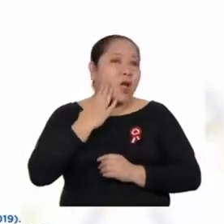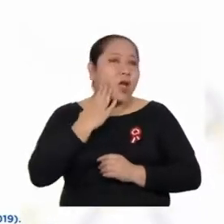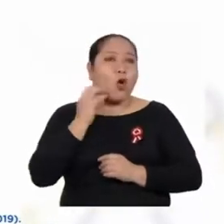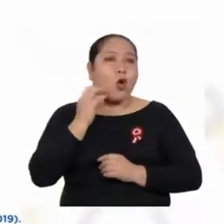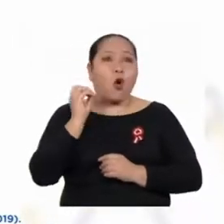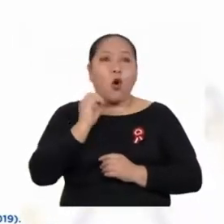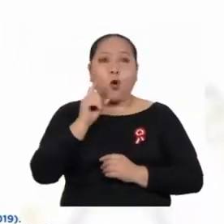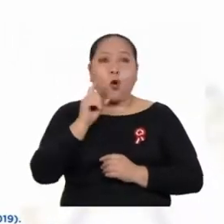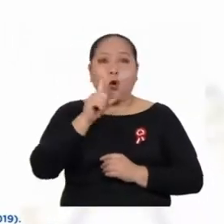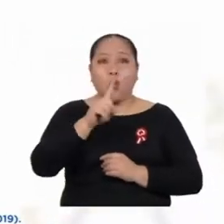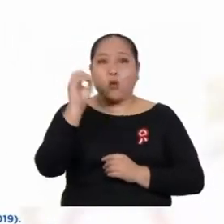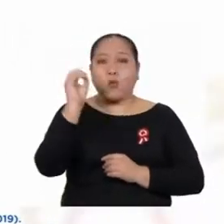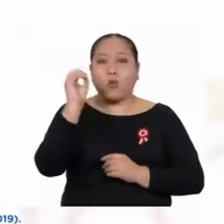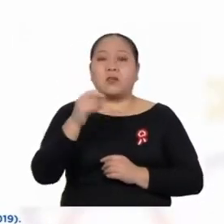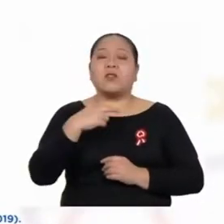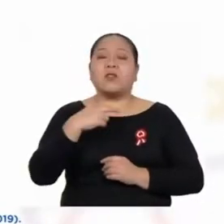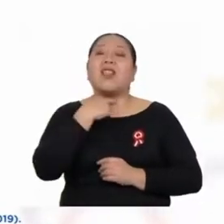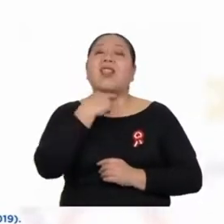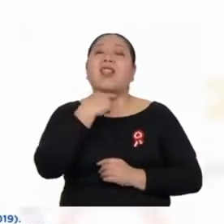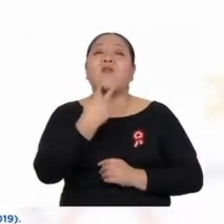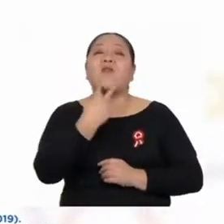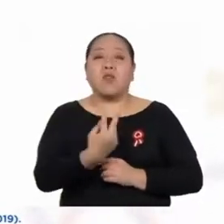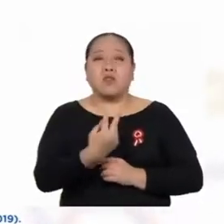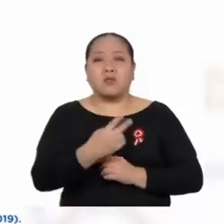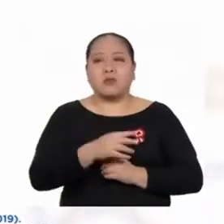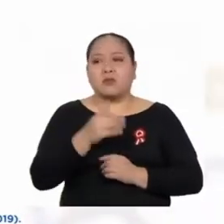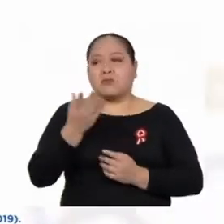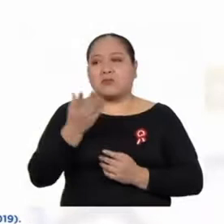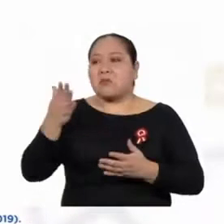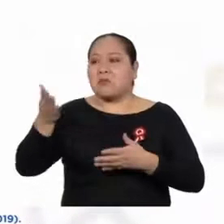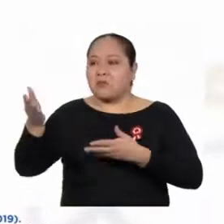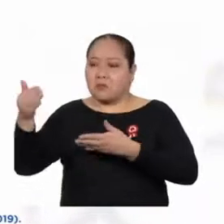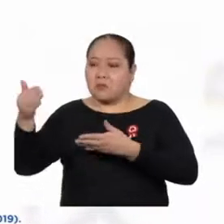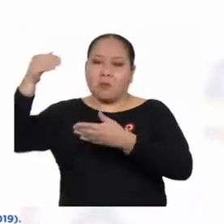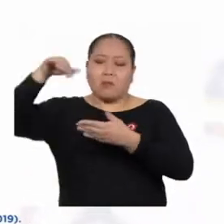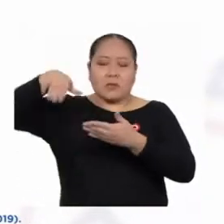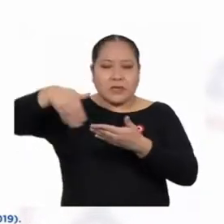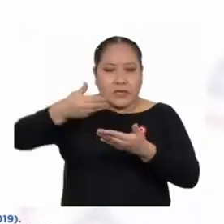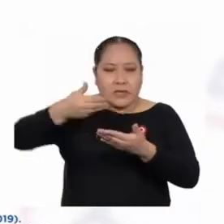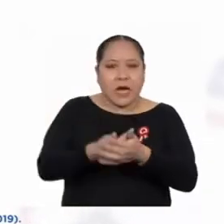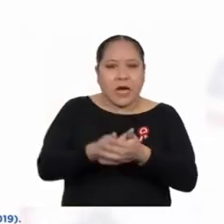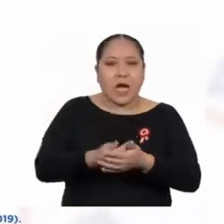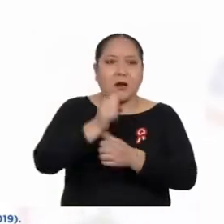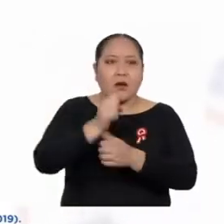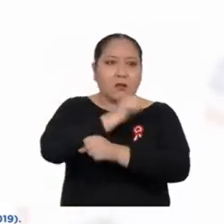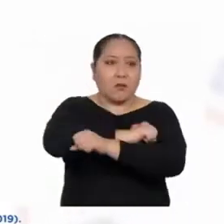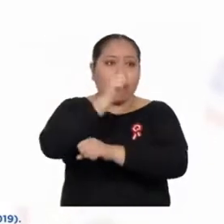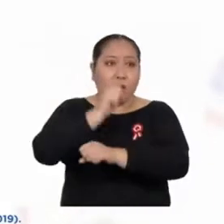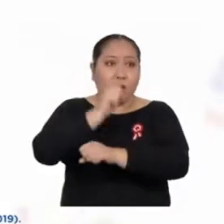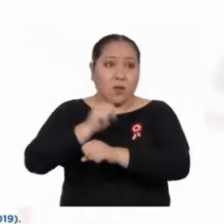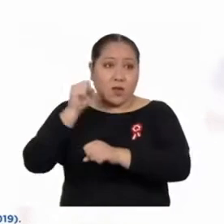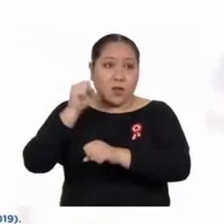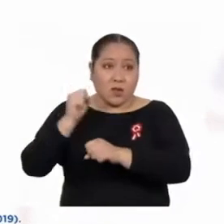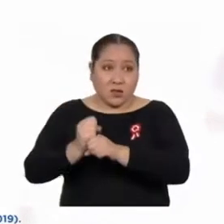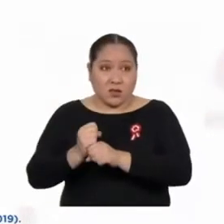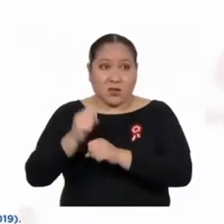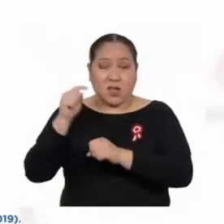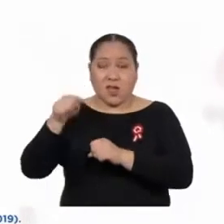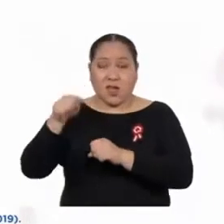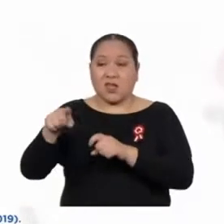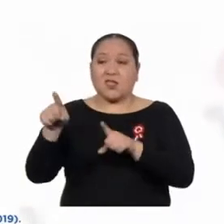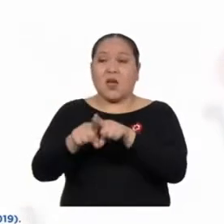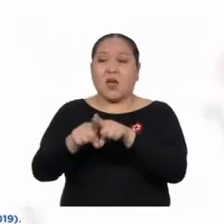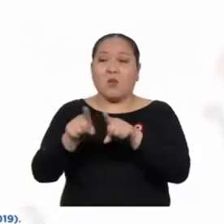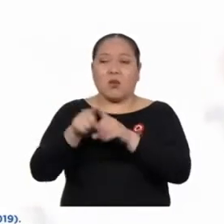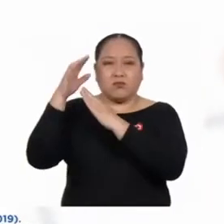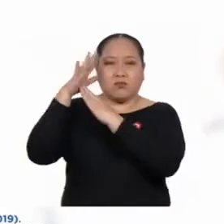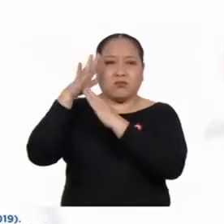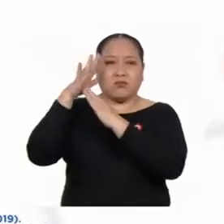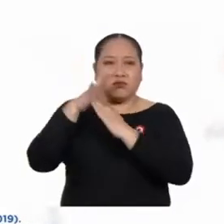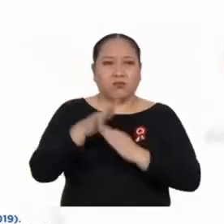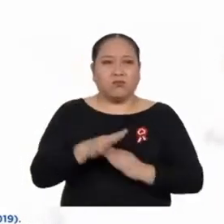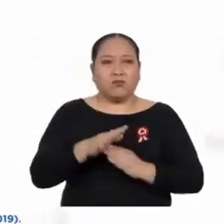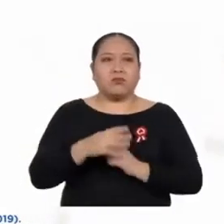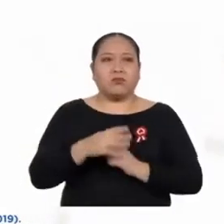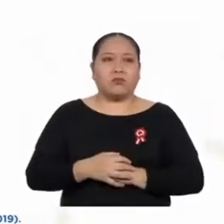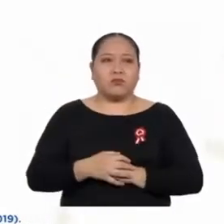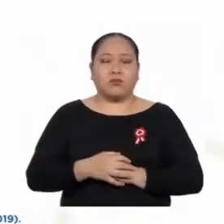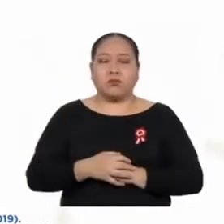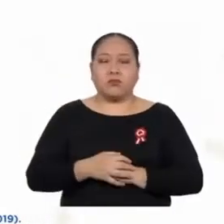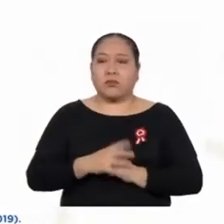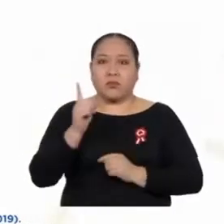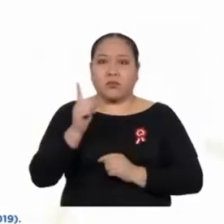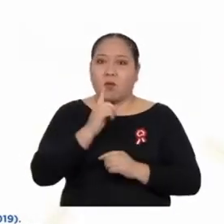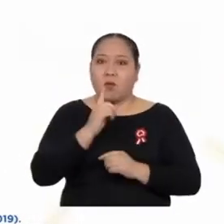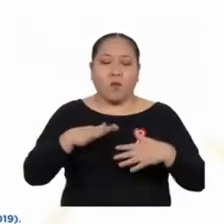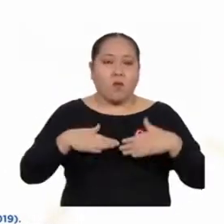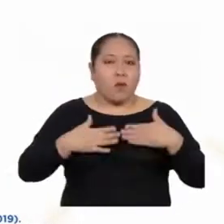ser de provincia suman porcentajes similares según datos de la plataforma CICB. No